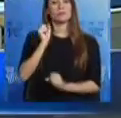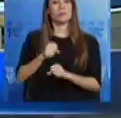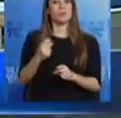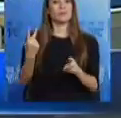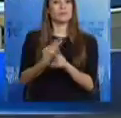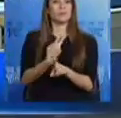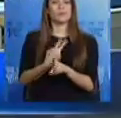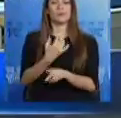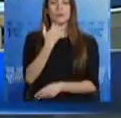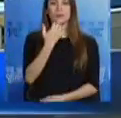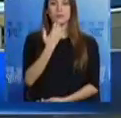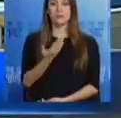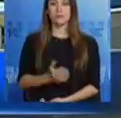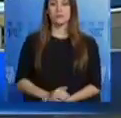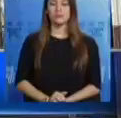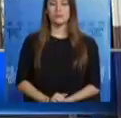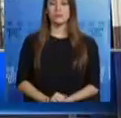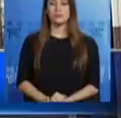desgracia mayor.